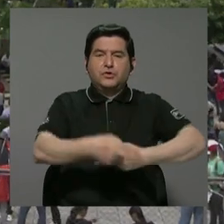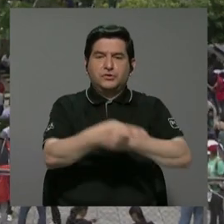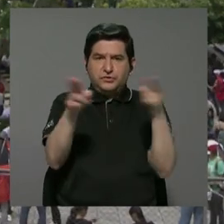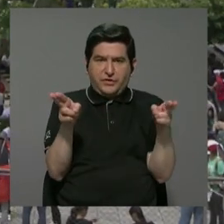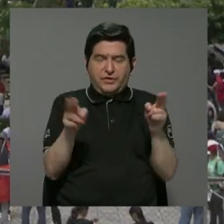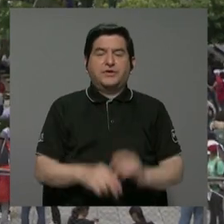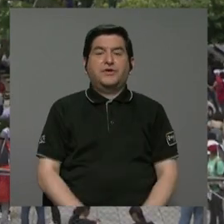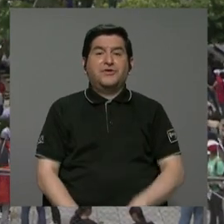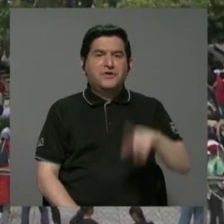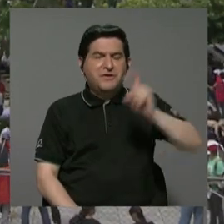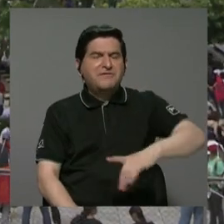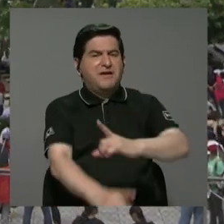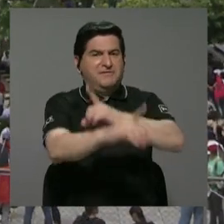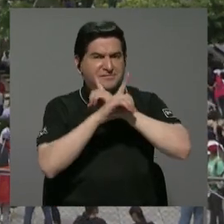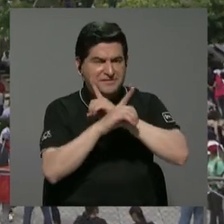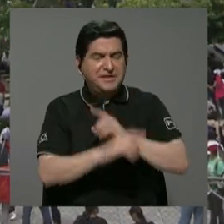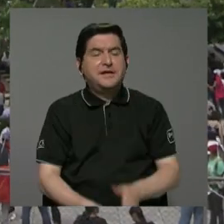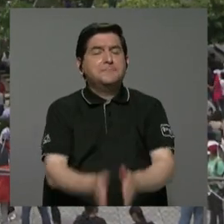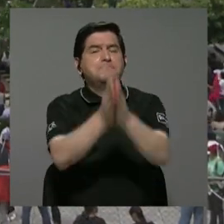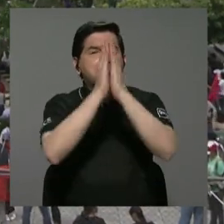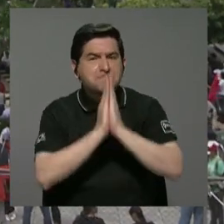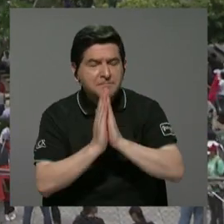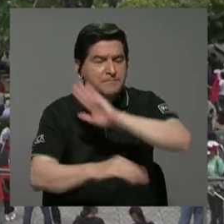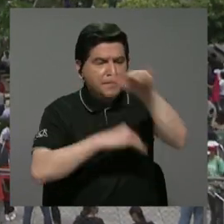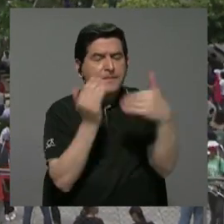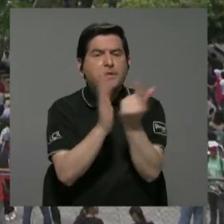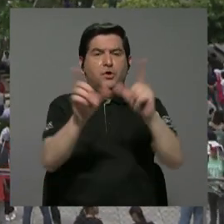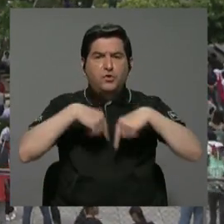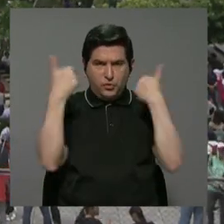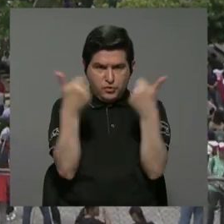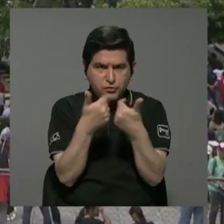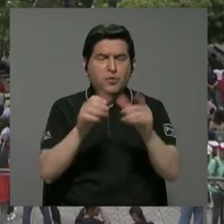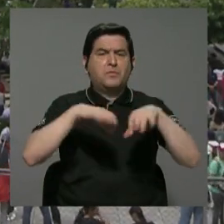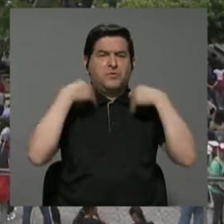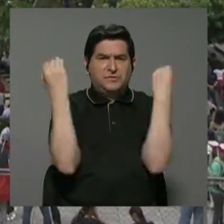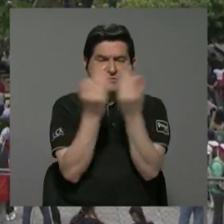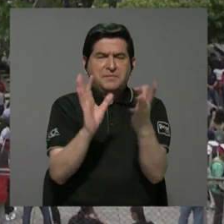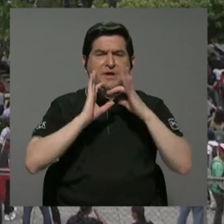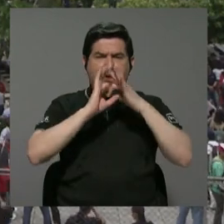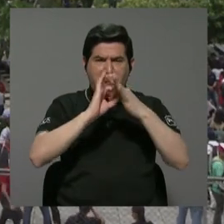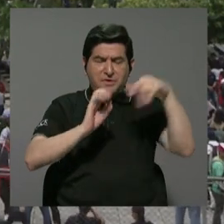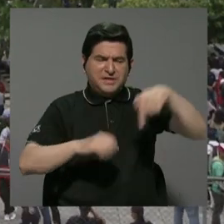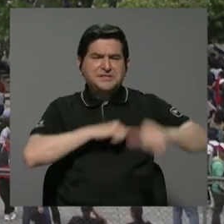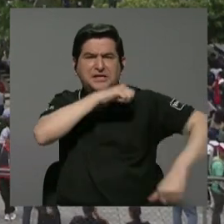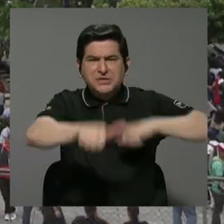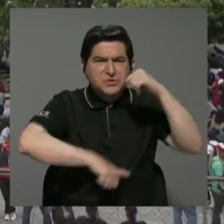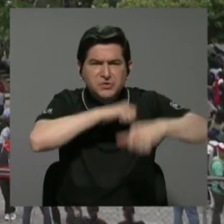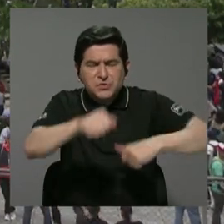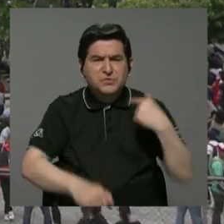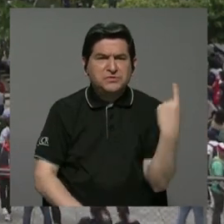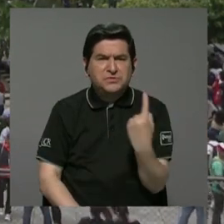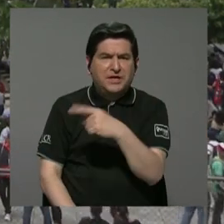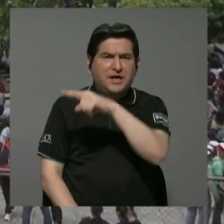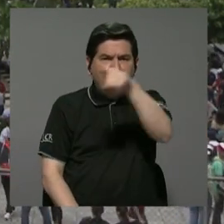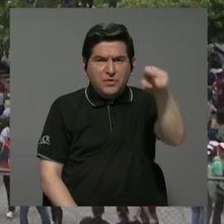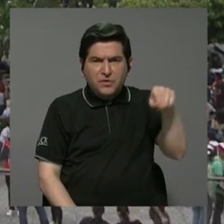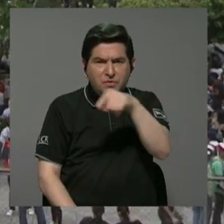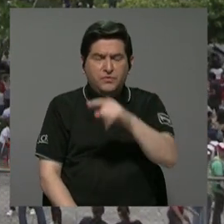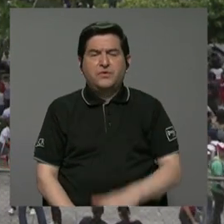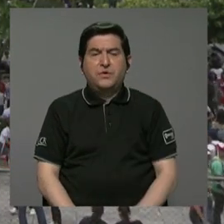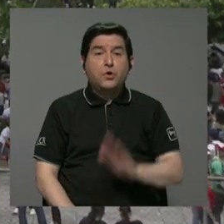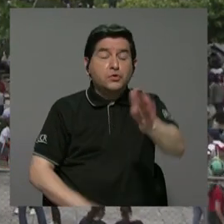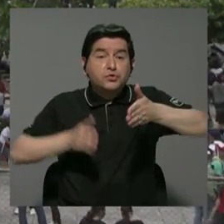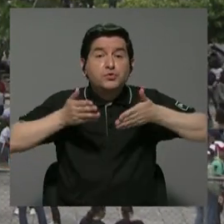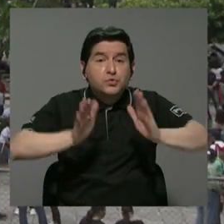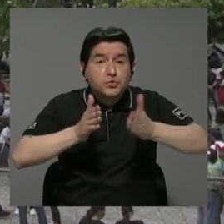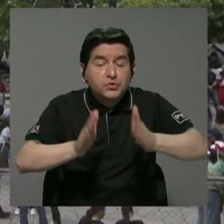creo que es algo que tenemos que defender. También es un llamado a todos los sectores, a todas las familias que se unan. Aquí estamos luchando por cada uno de ustedes, porque sus